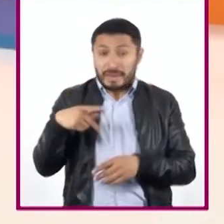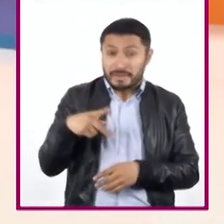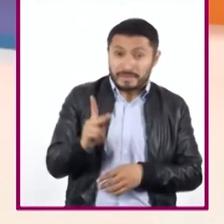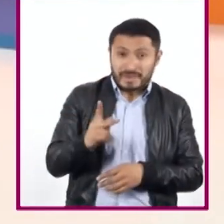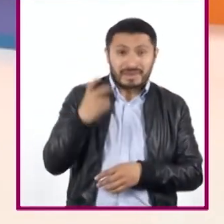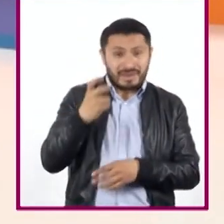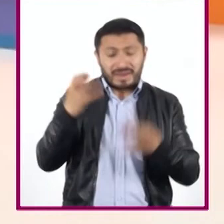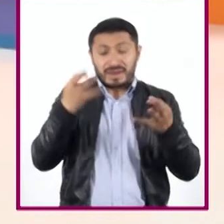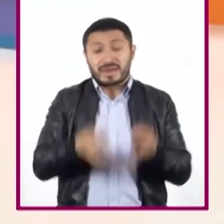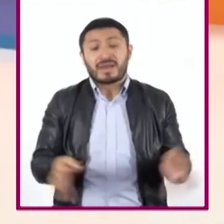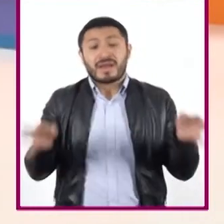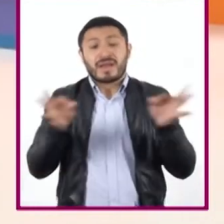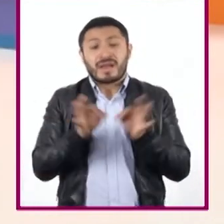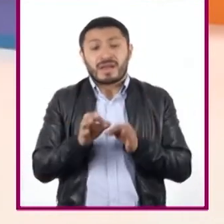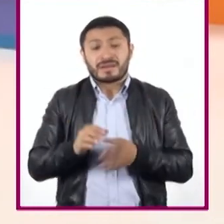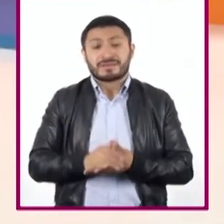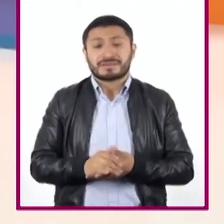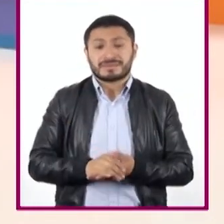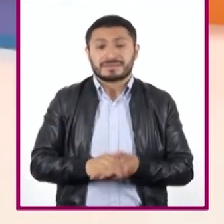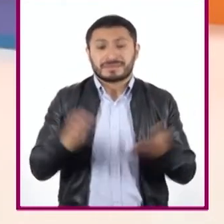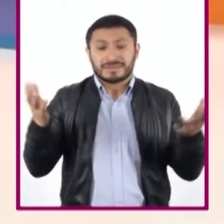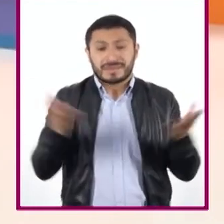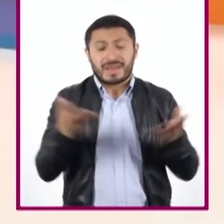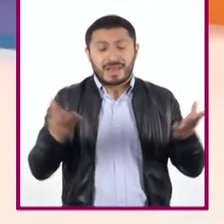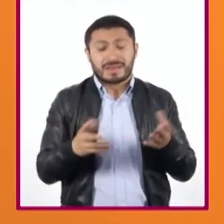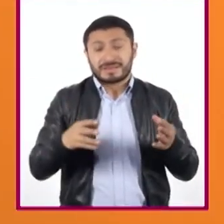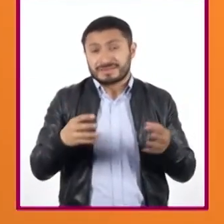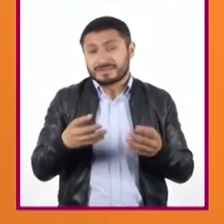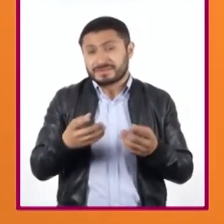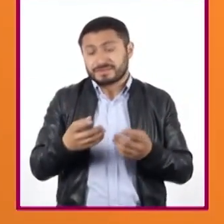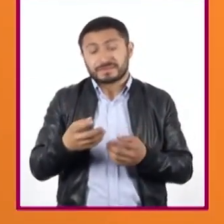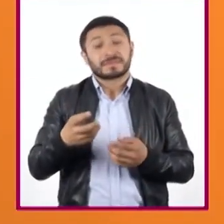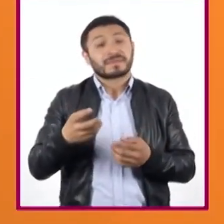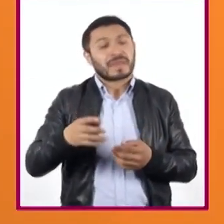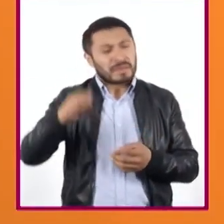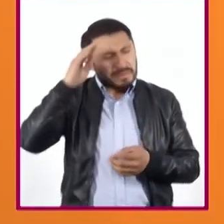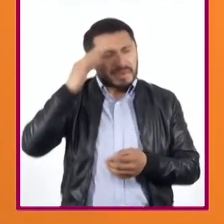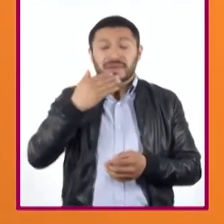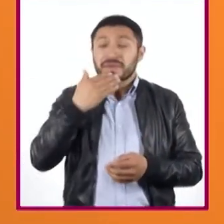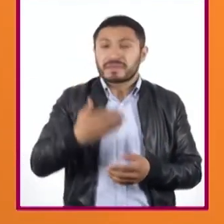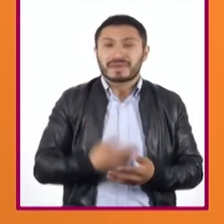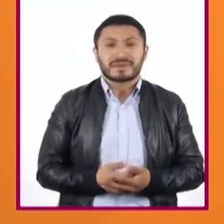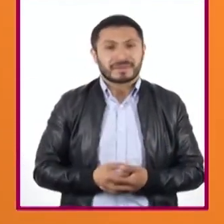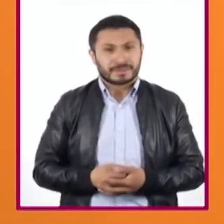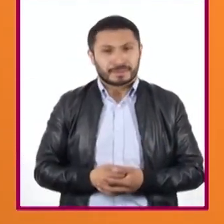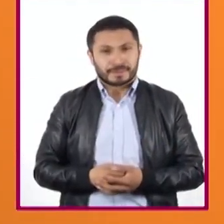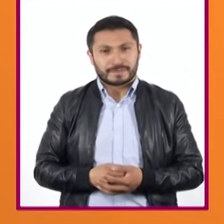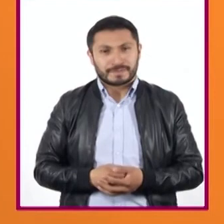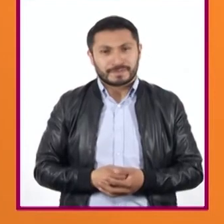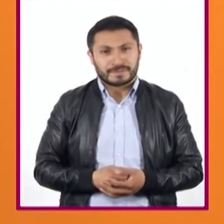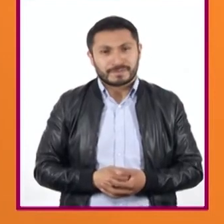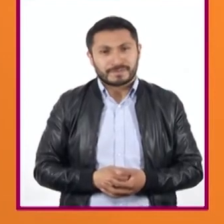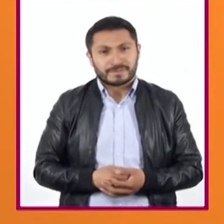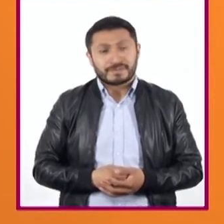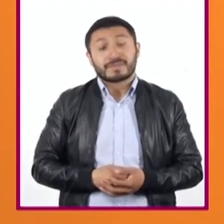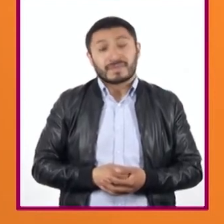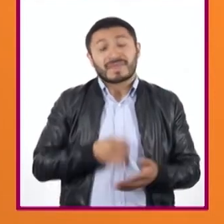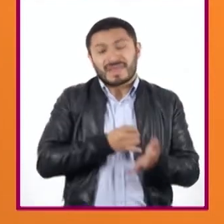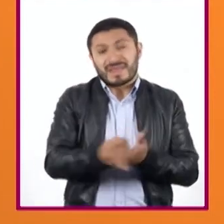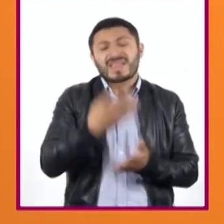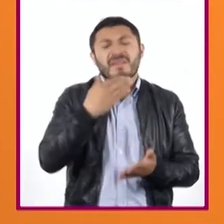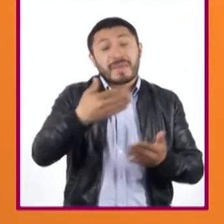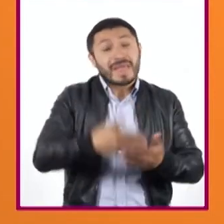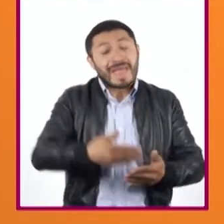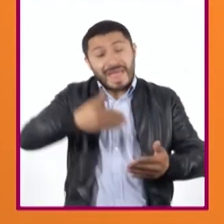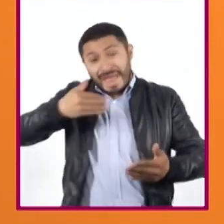la importancia de llevar a cabo este proceso. Ahora bien, antes de tomar una decisión, se recomienda